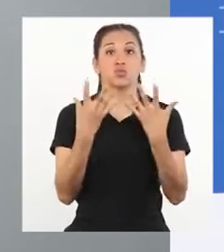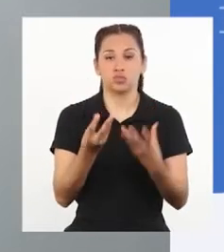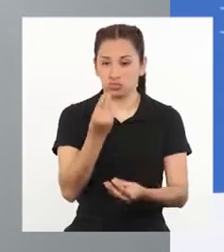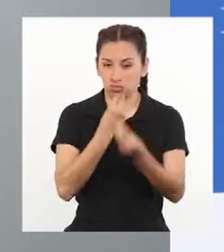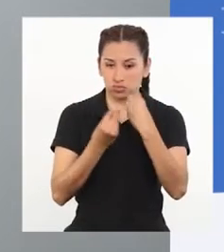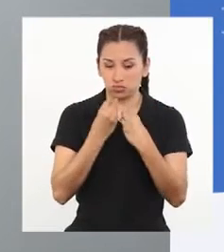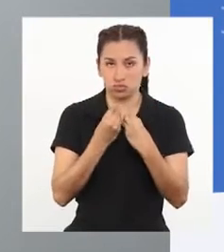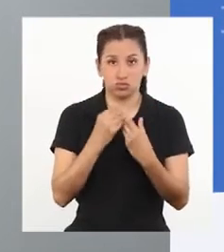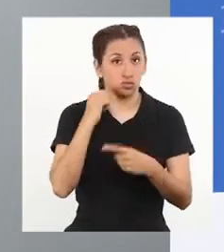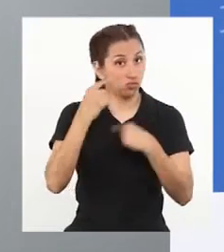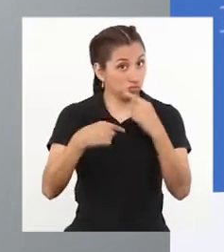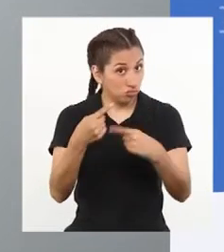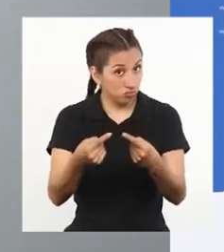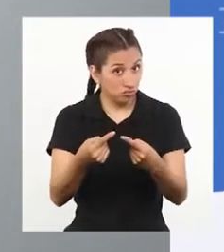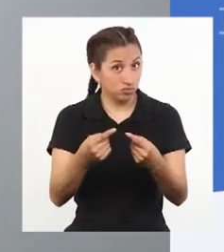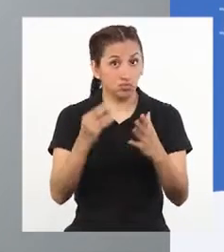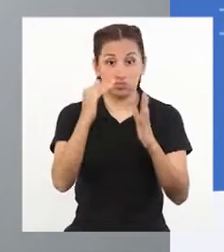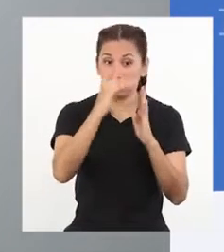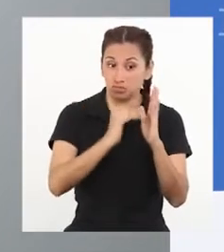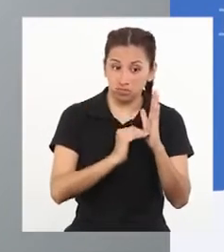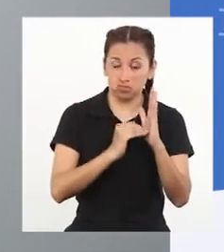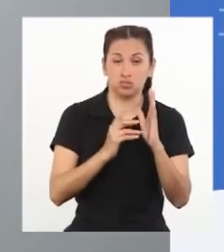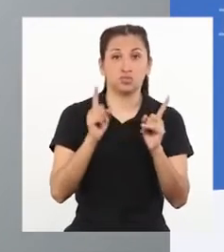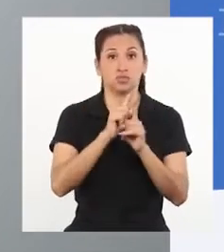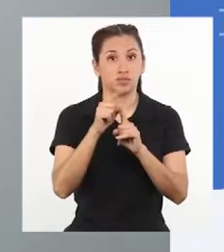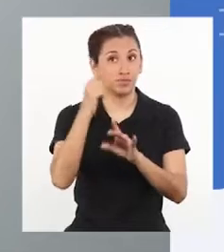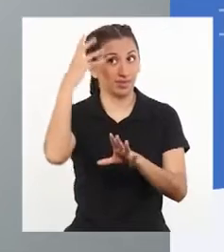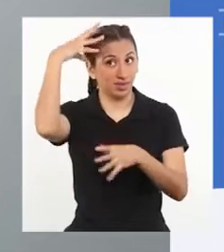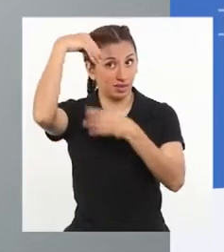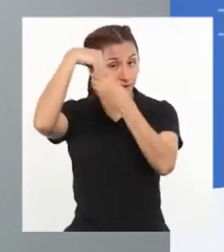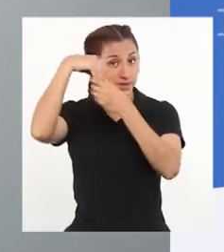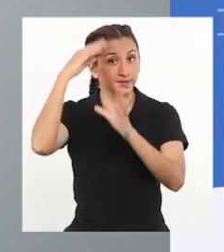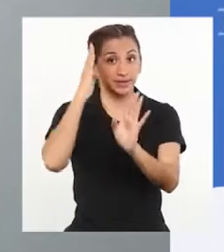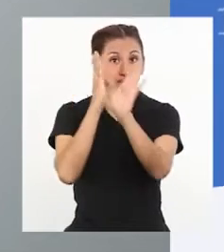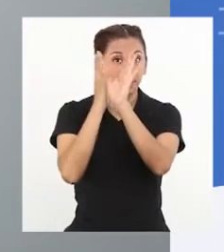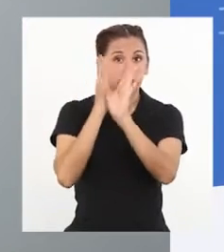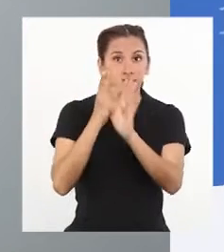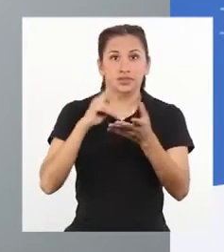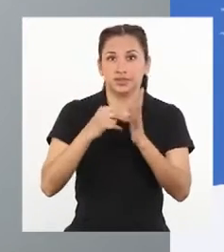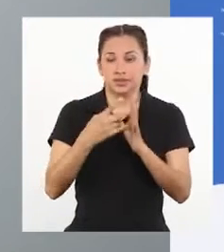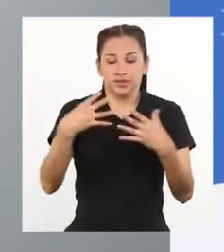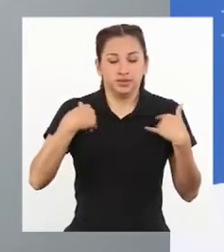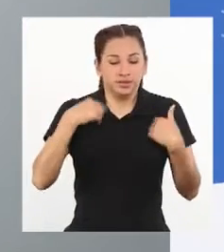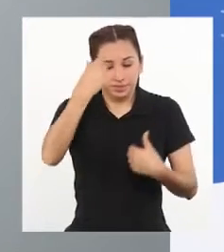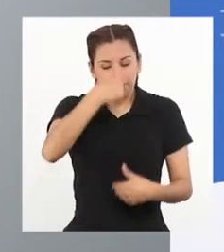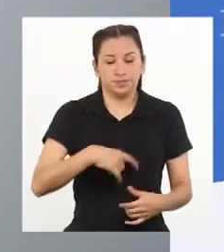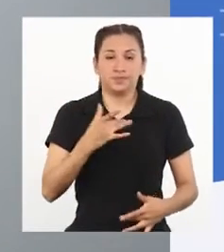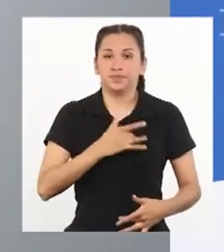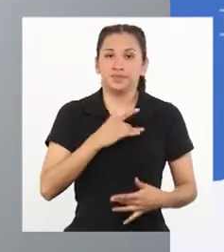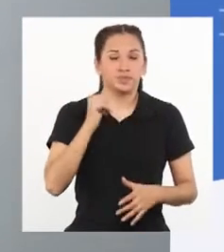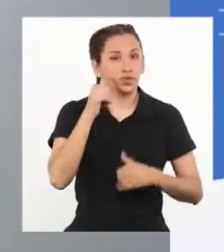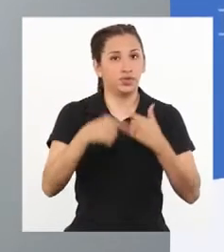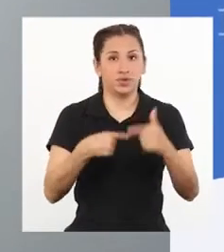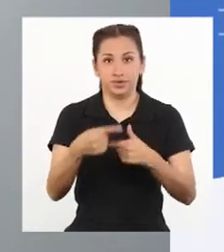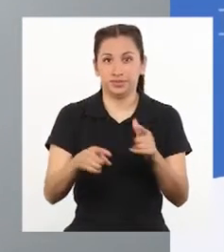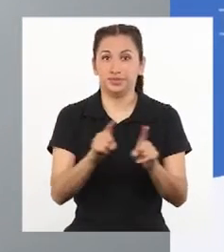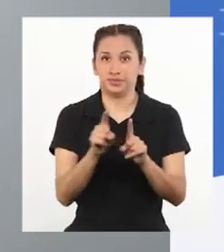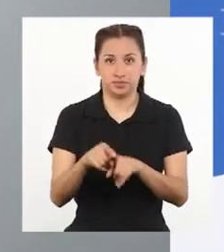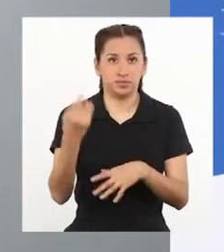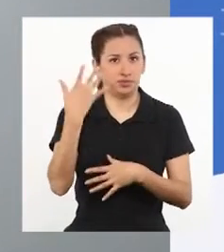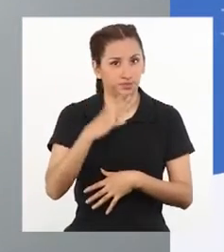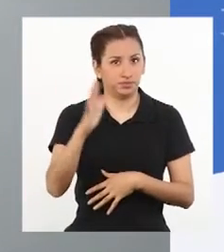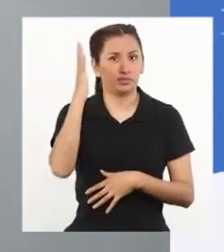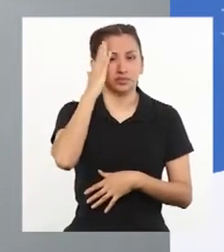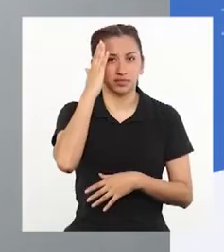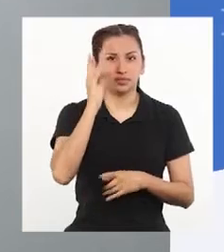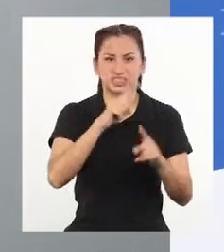qué frecuencia, e inclusive existen factores psicológicos que influyen en lo que somos día a día. Sabemos también